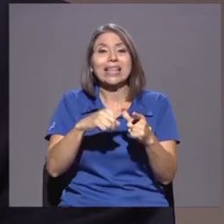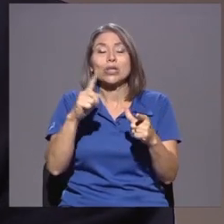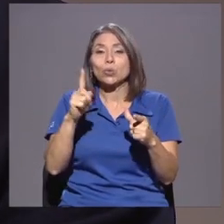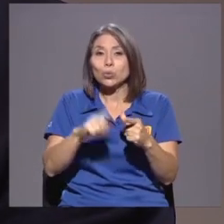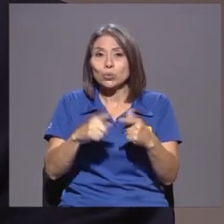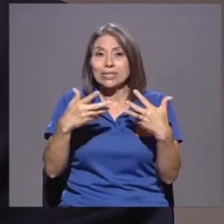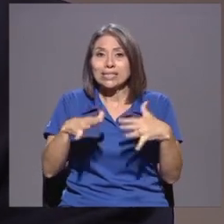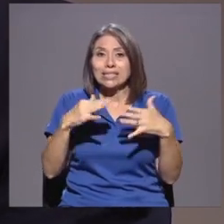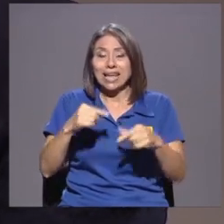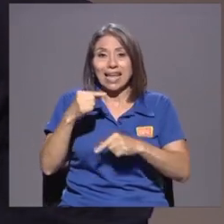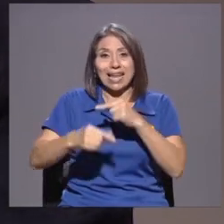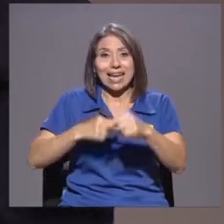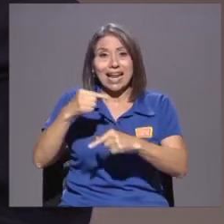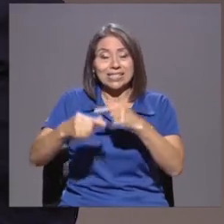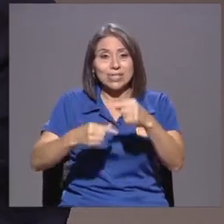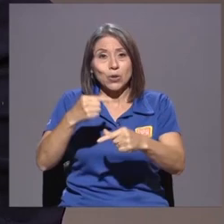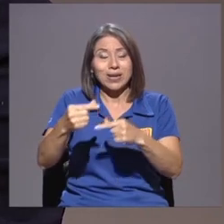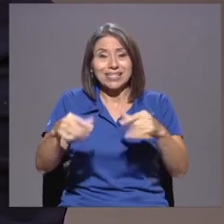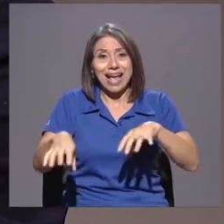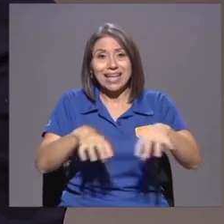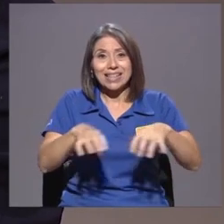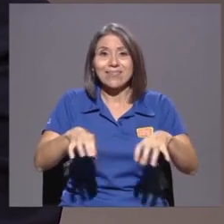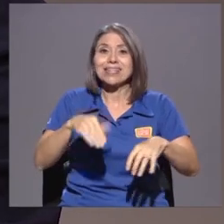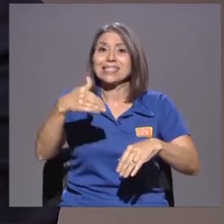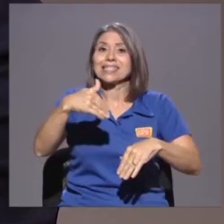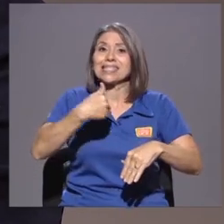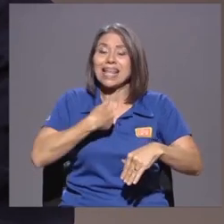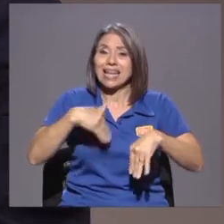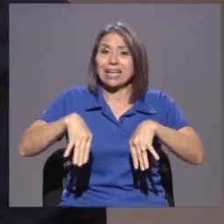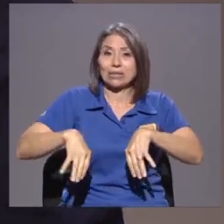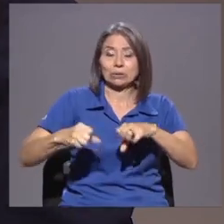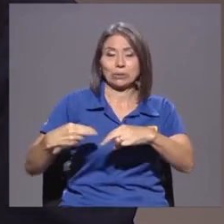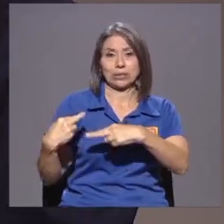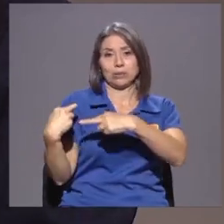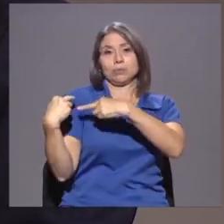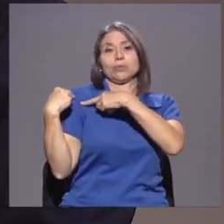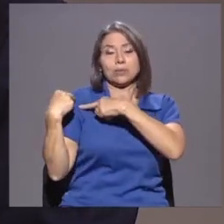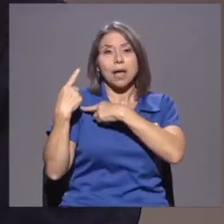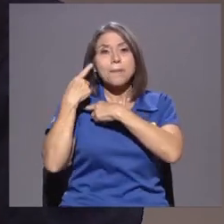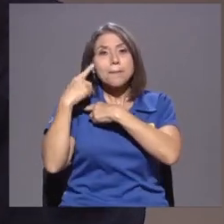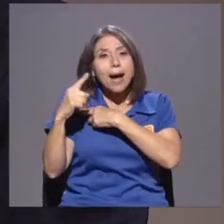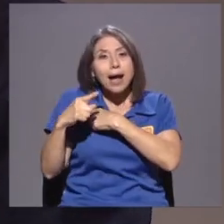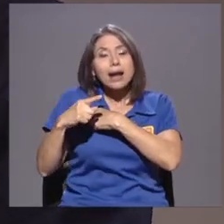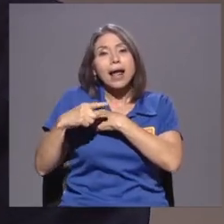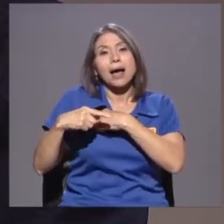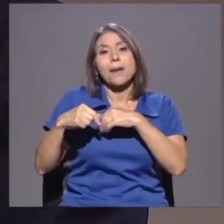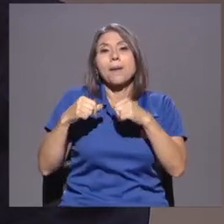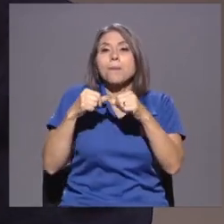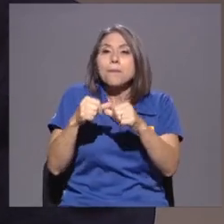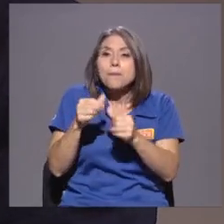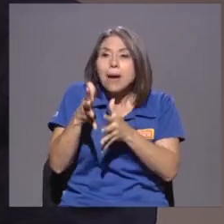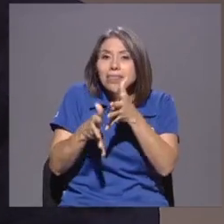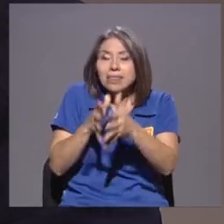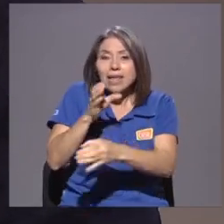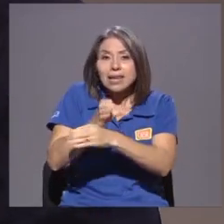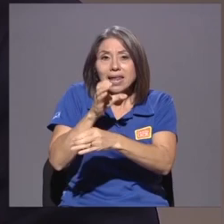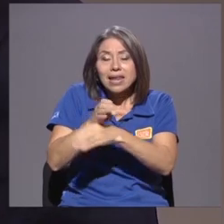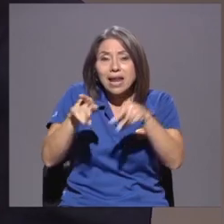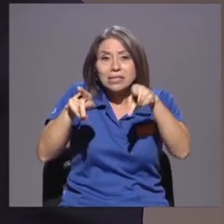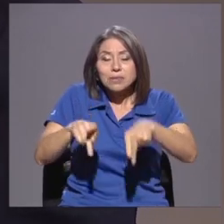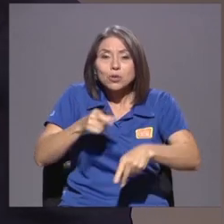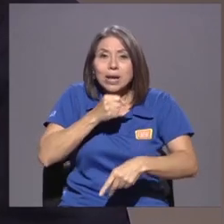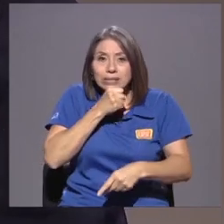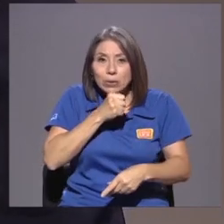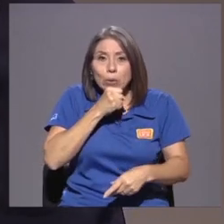en las generaciones activas para mantener a las generaciones ya digamos de la tercera edad en adelante pues que se va